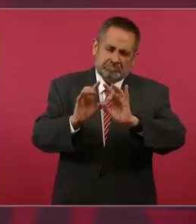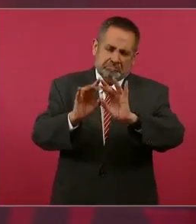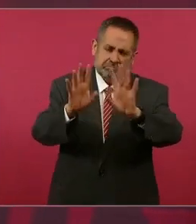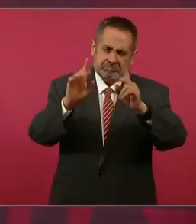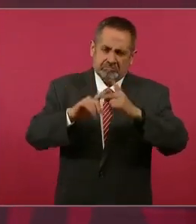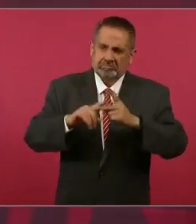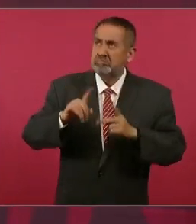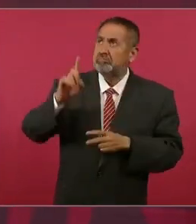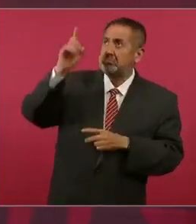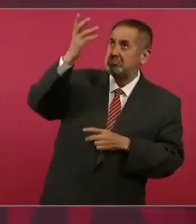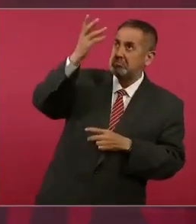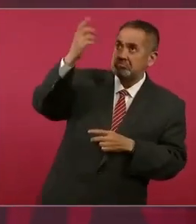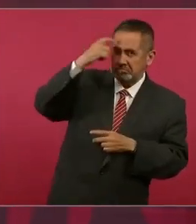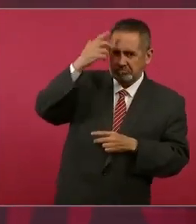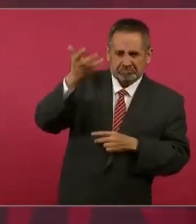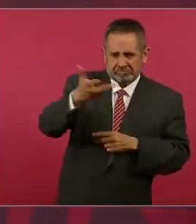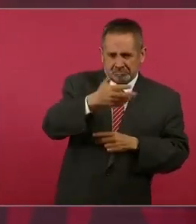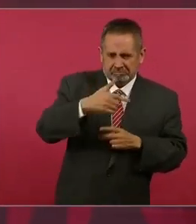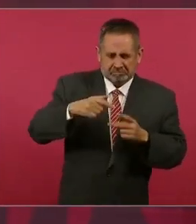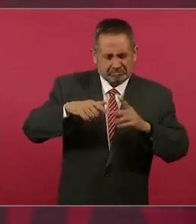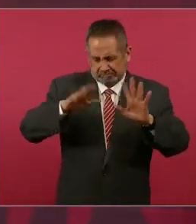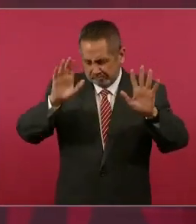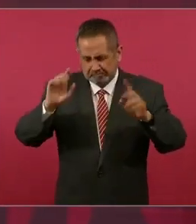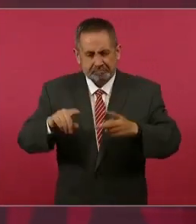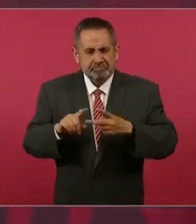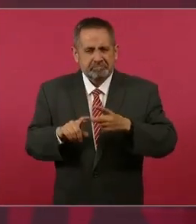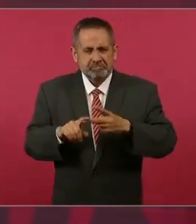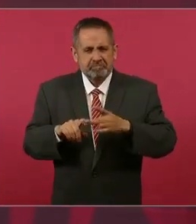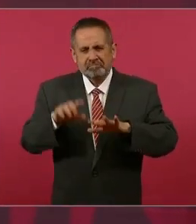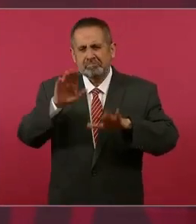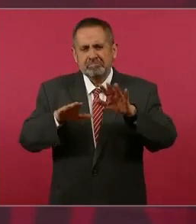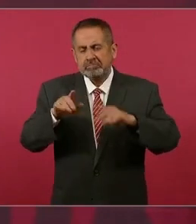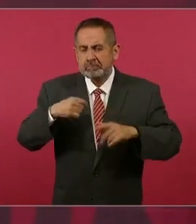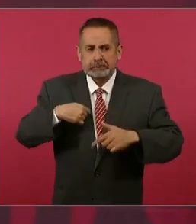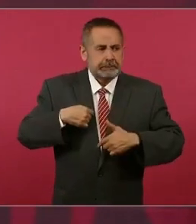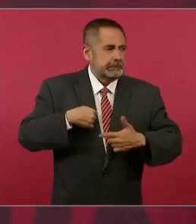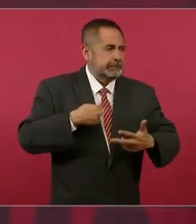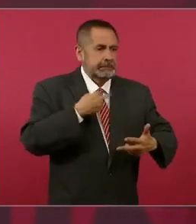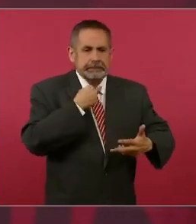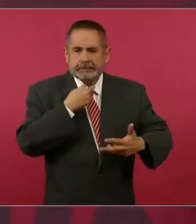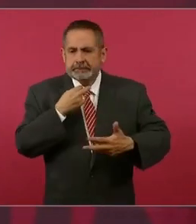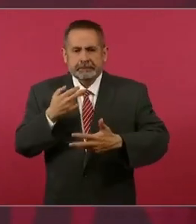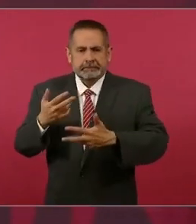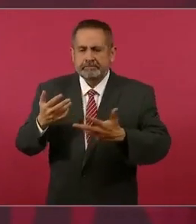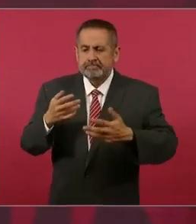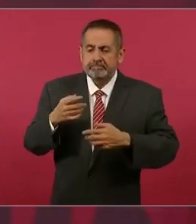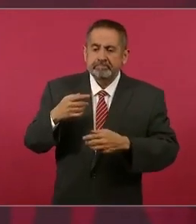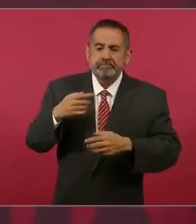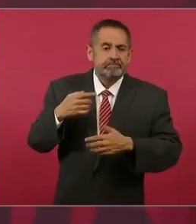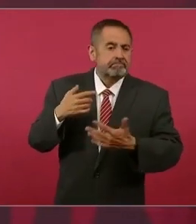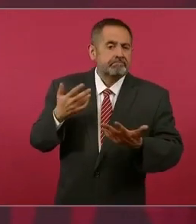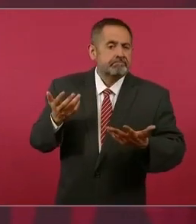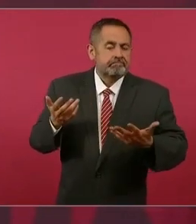y el creador, ¿no? Y a veces no sabe uno qué nos